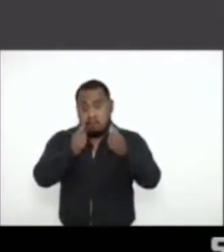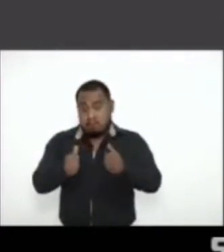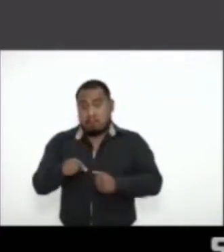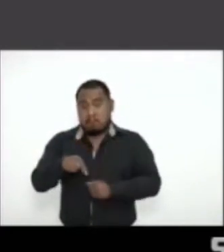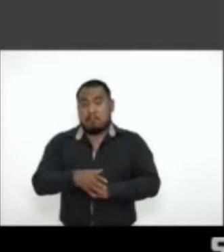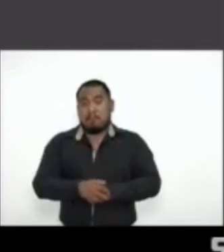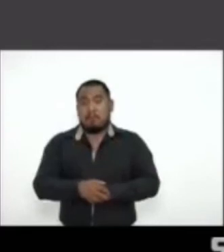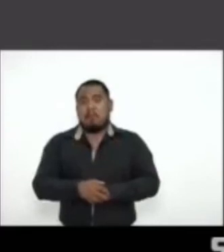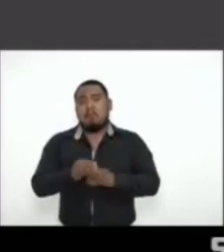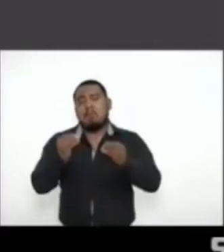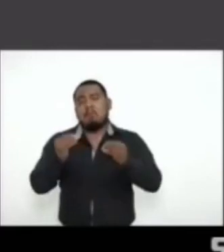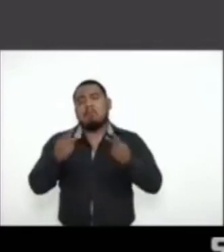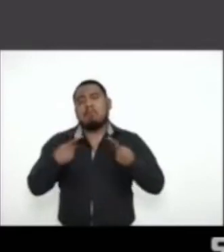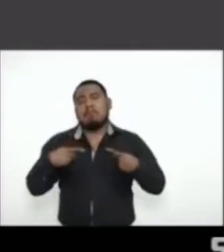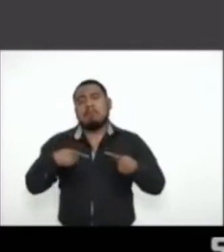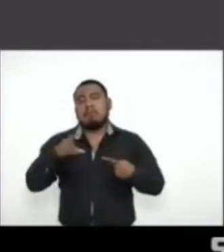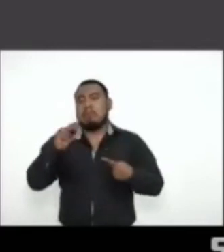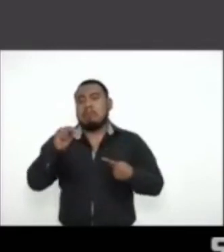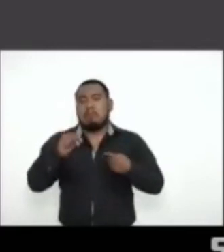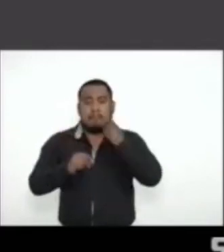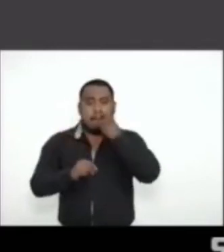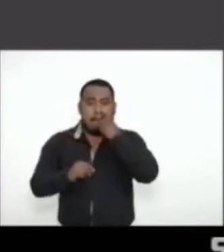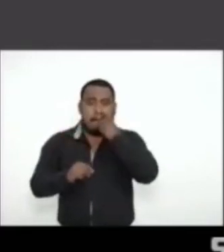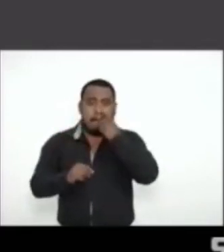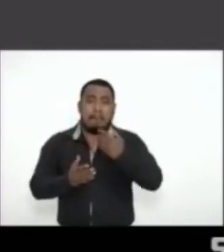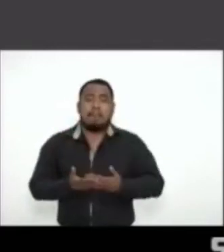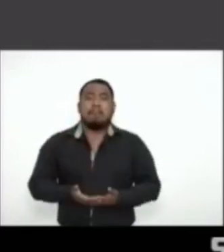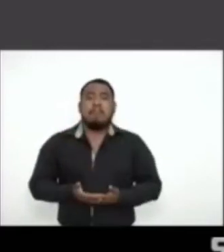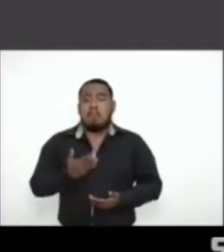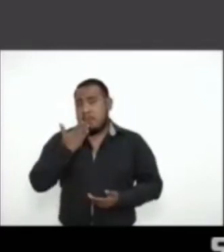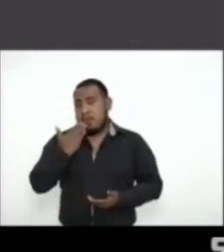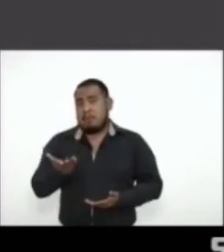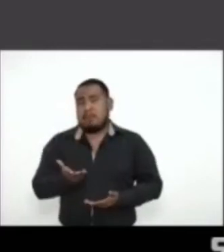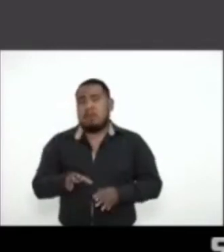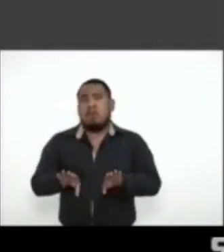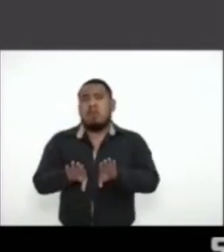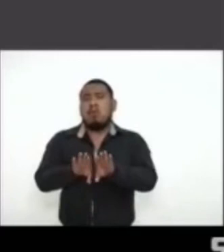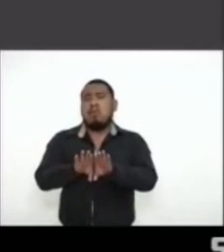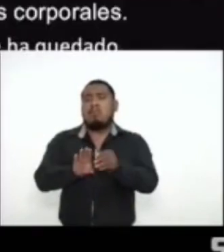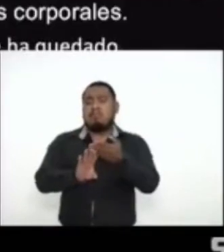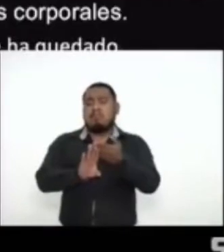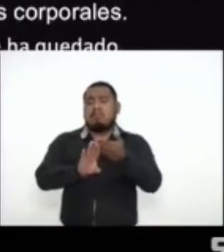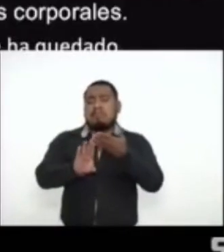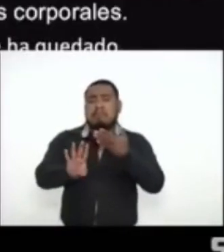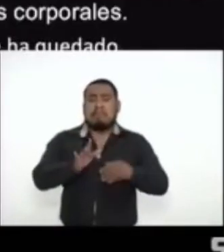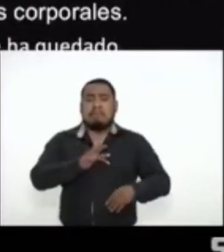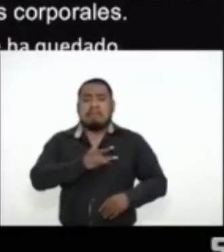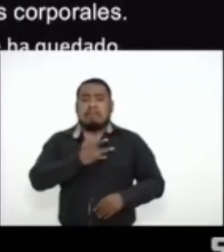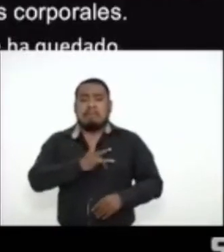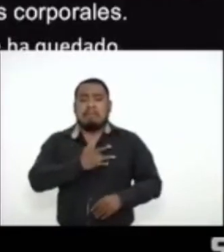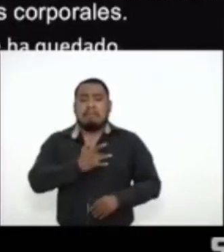Hubo muchas personas que no, ¿sí? Entonces, ¿cómo prevenir el síntoma?